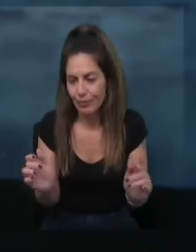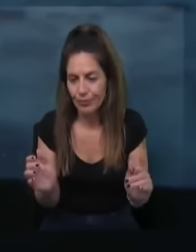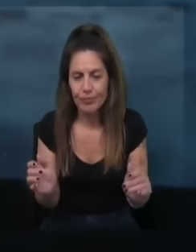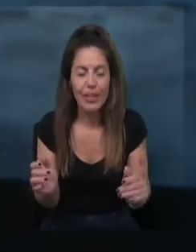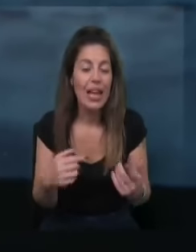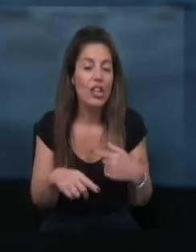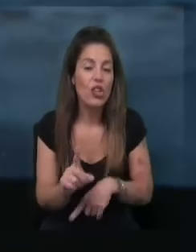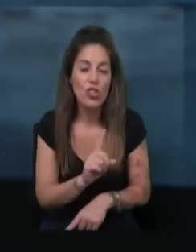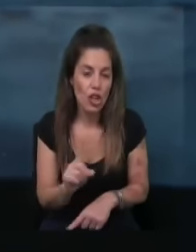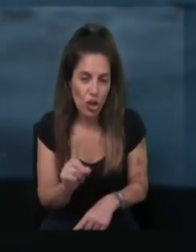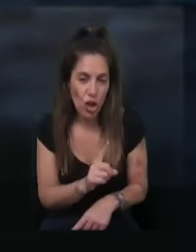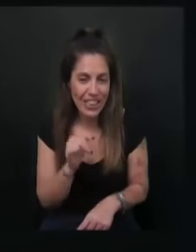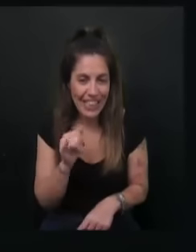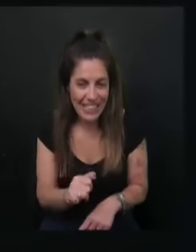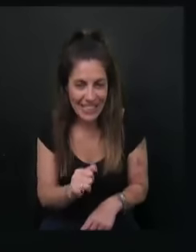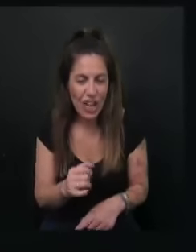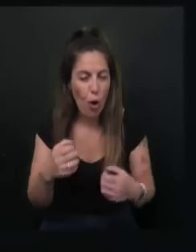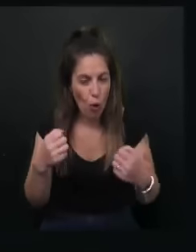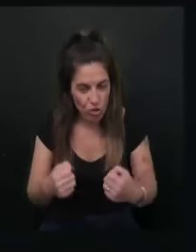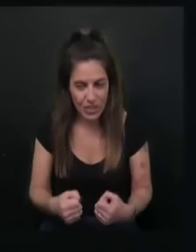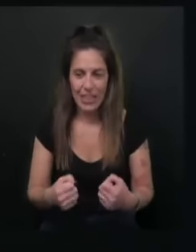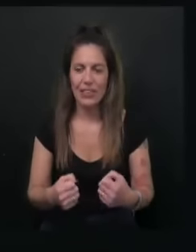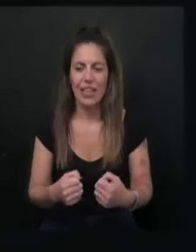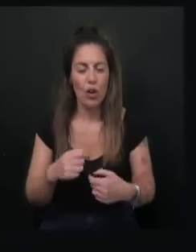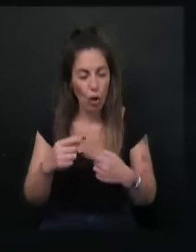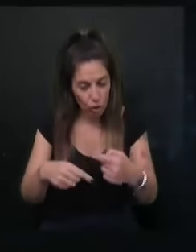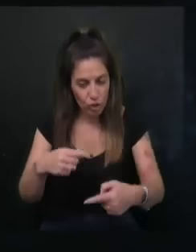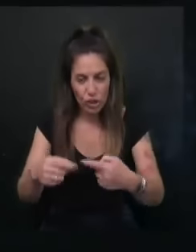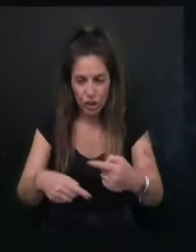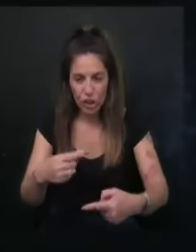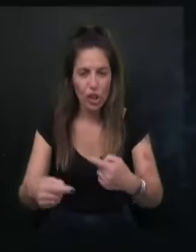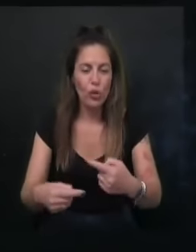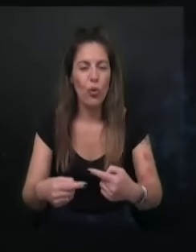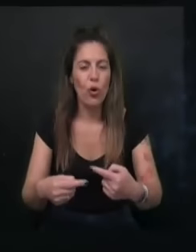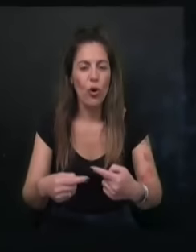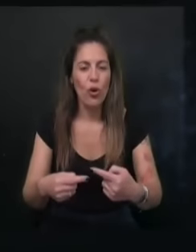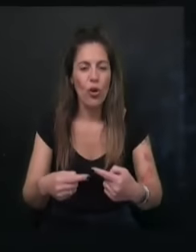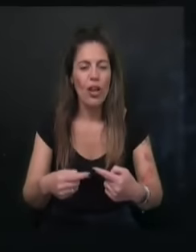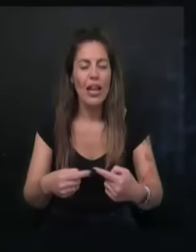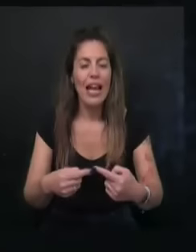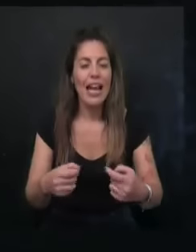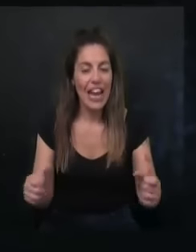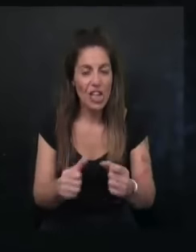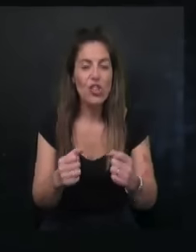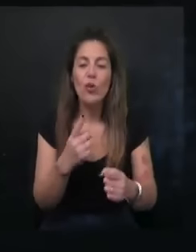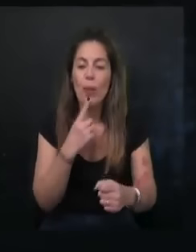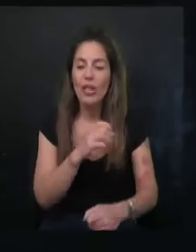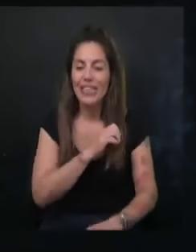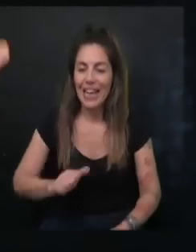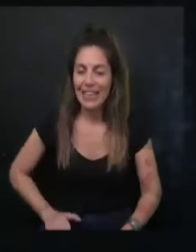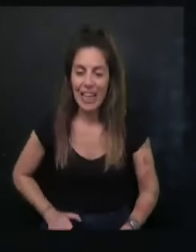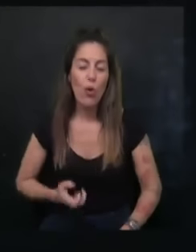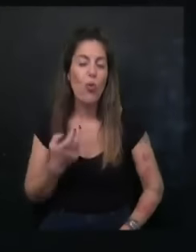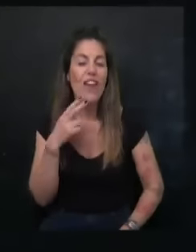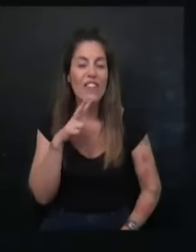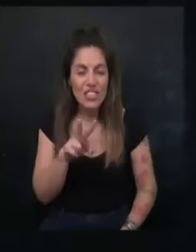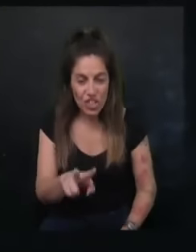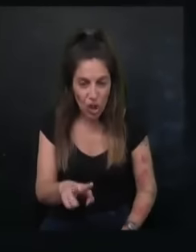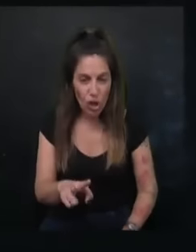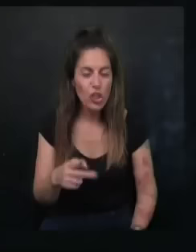Entonces tampoco tiene que ser algo estructurado desde una política de estado con una visión y